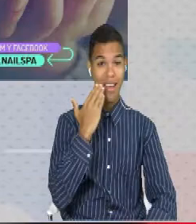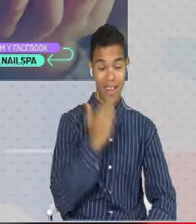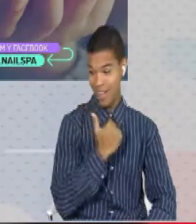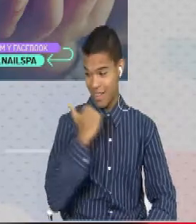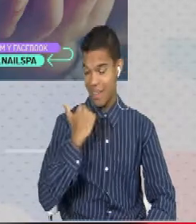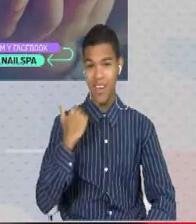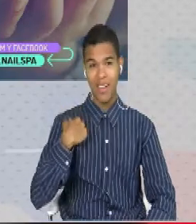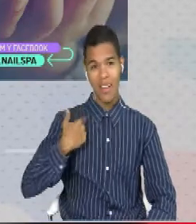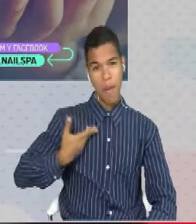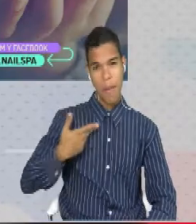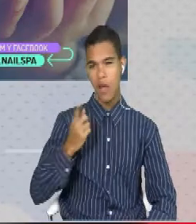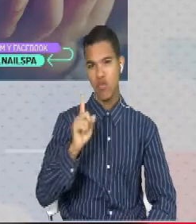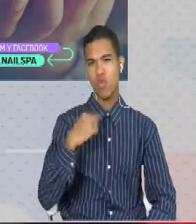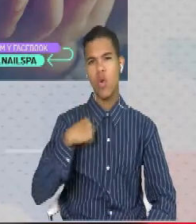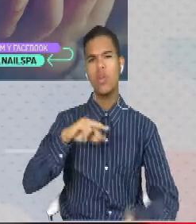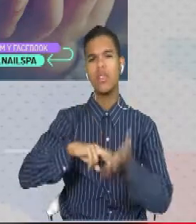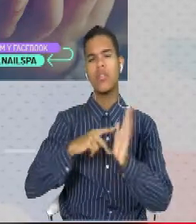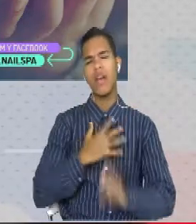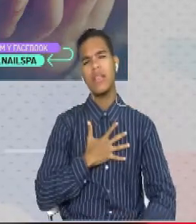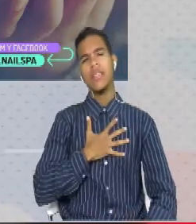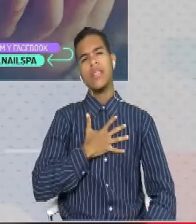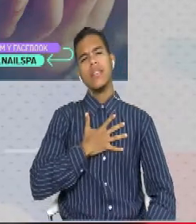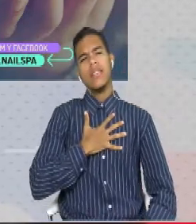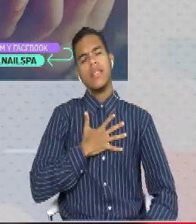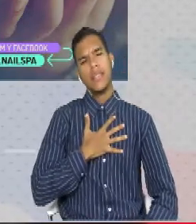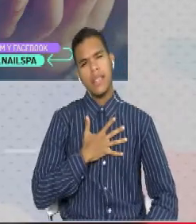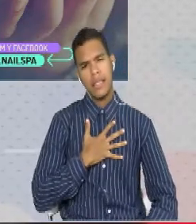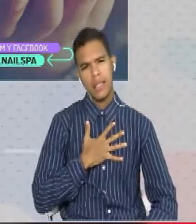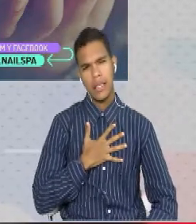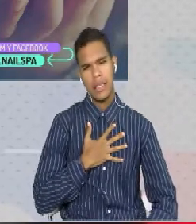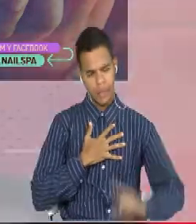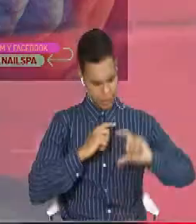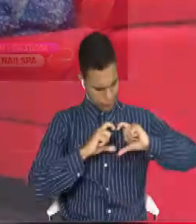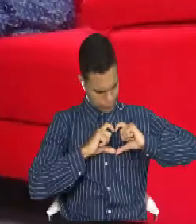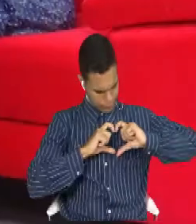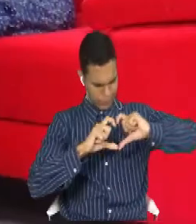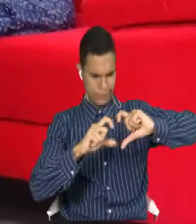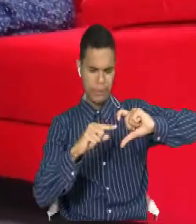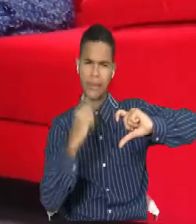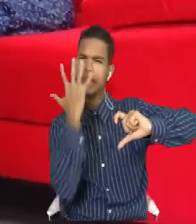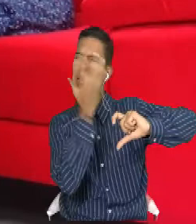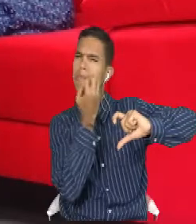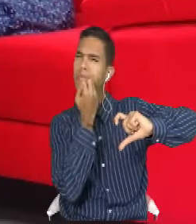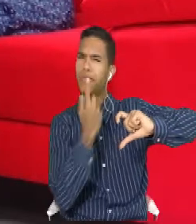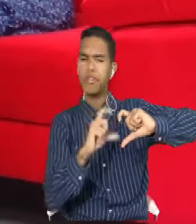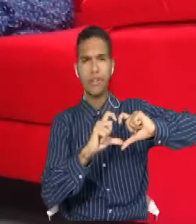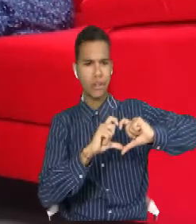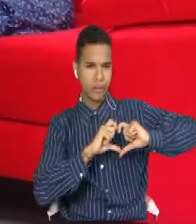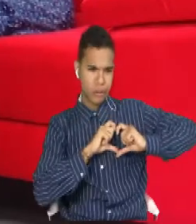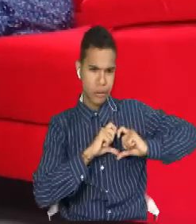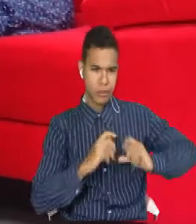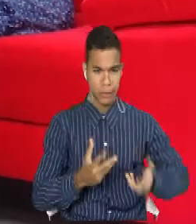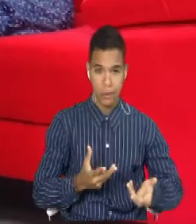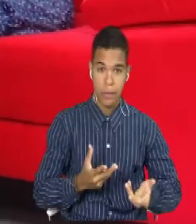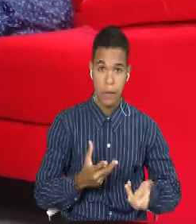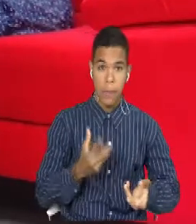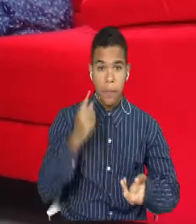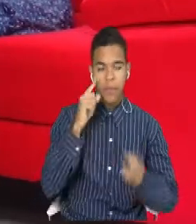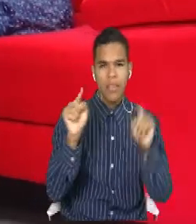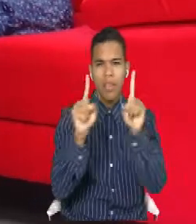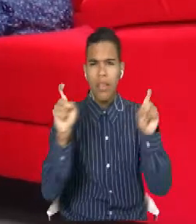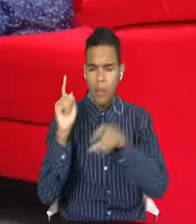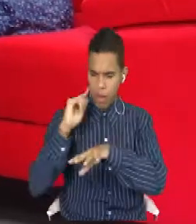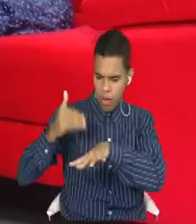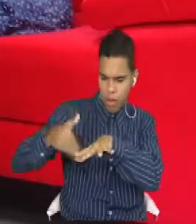con esto. Bueno, Ángela, yo quiero contarle que aquí nosotras no solamente vamos a hablar el día de hoy sobre el cuidado de las uñas, sino que también vamos a hablar